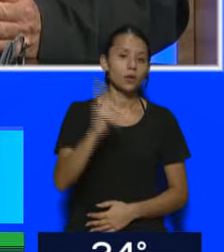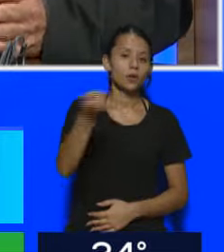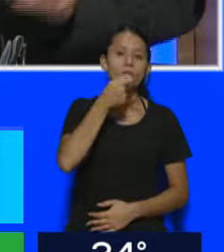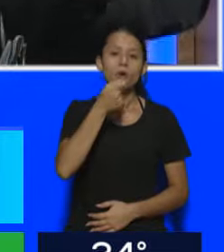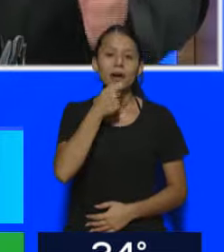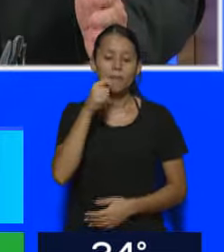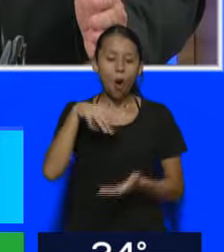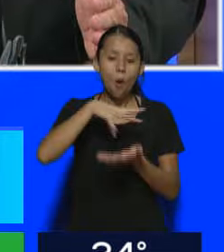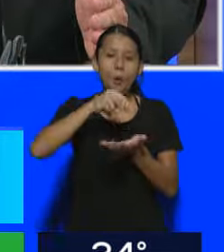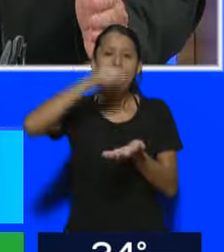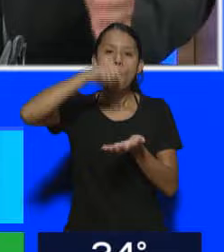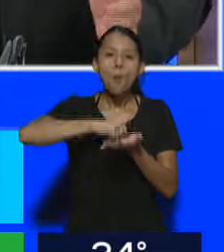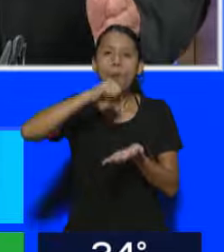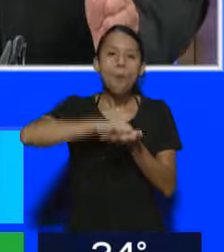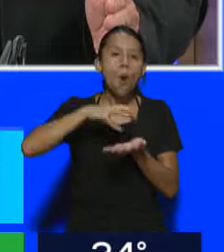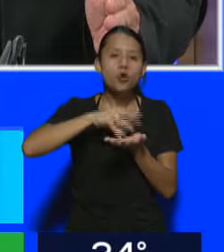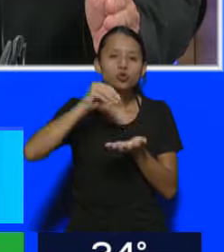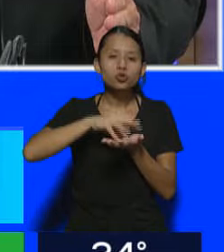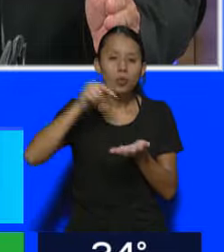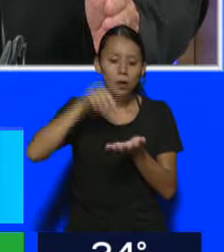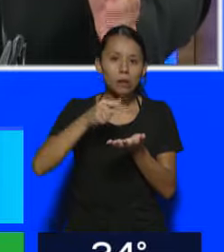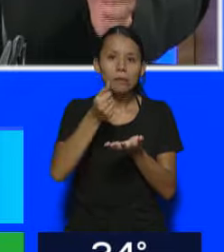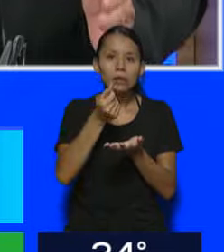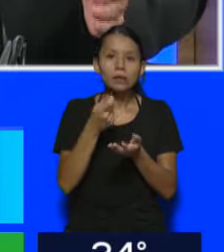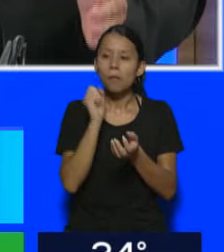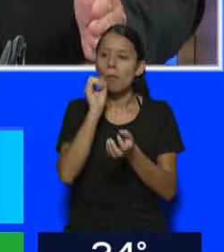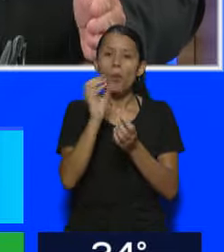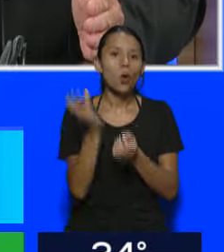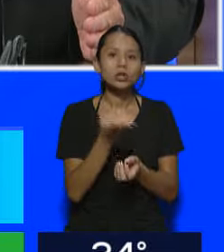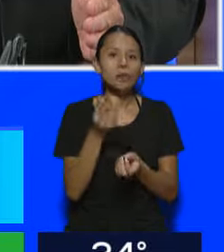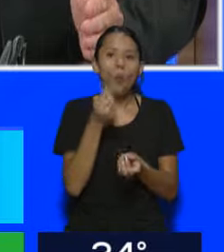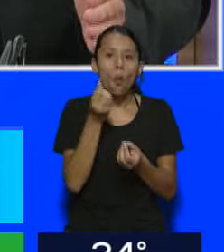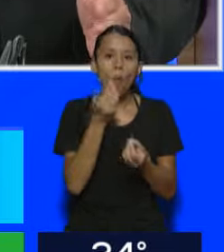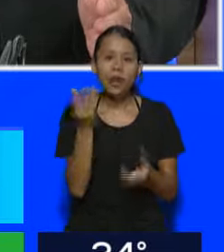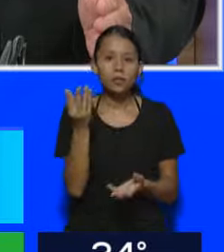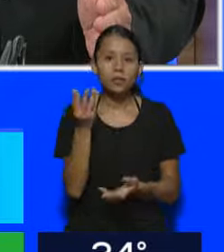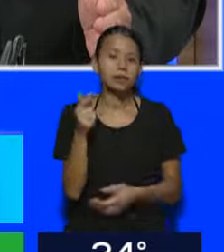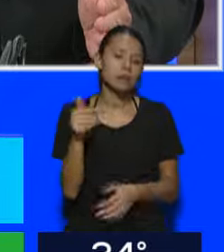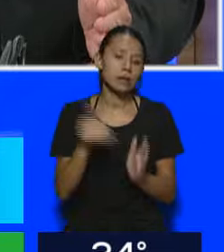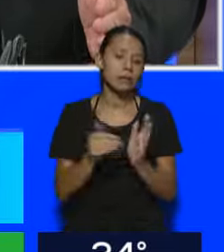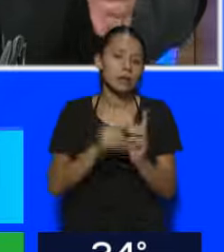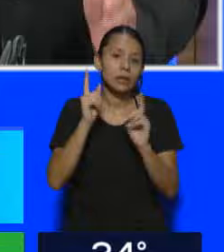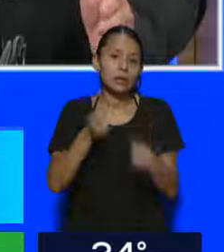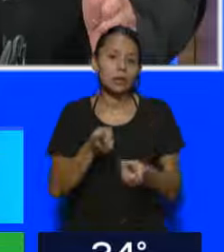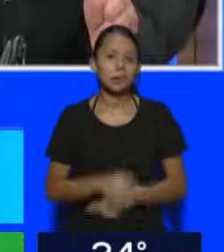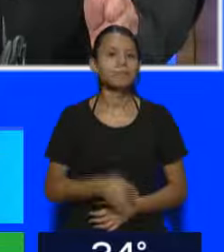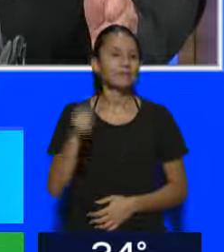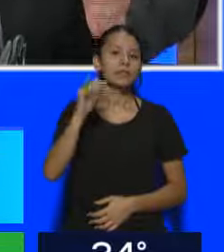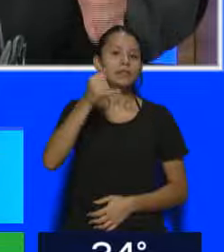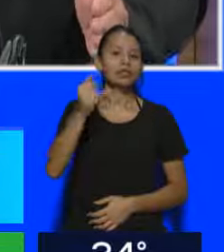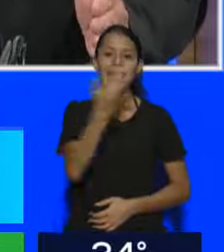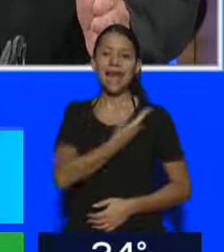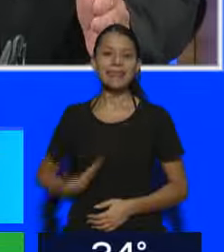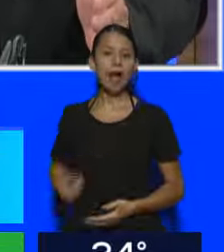esta temporada. Es decir, esta es una industria o un sector o un mercado que necesita sí o sí la regulación del Estado,